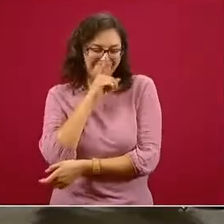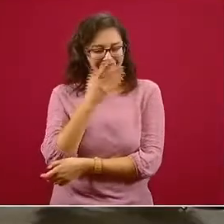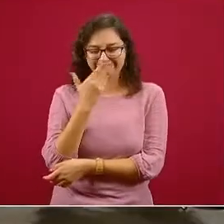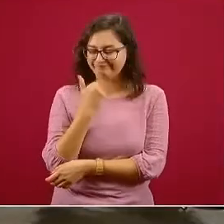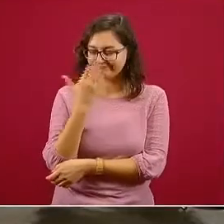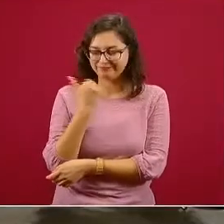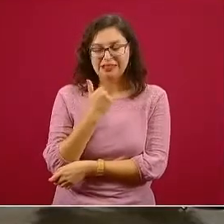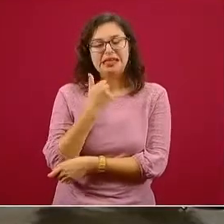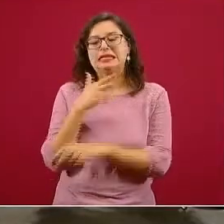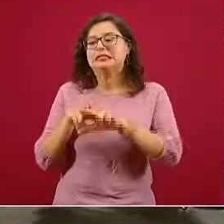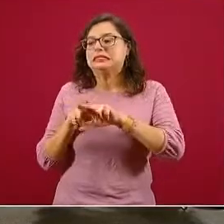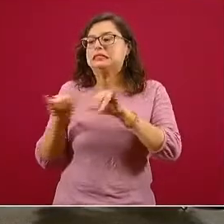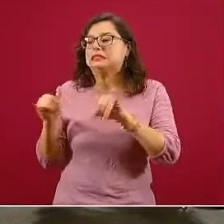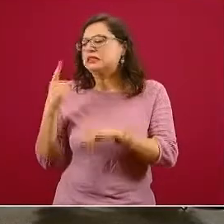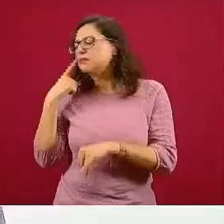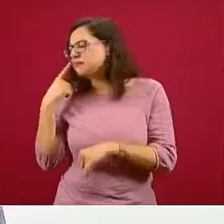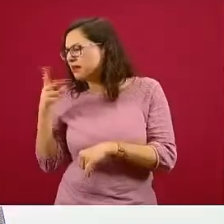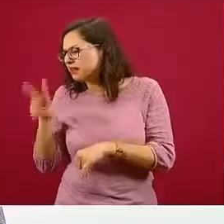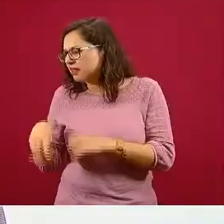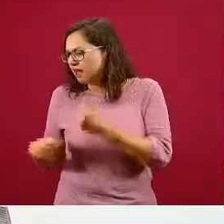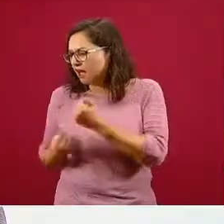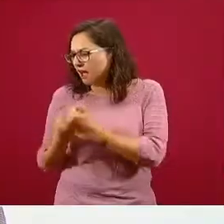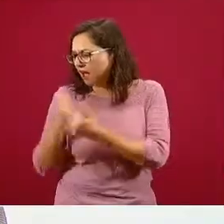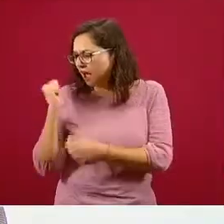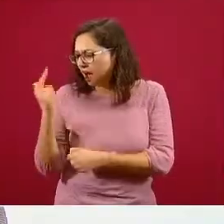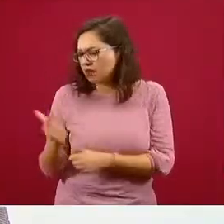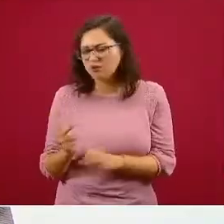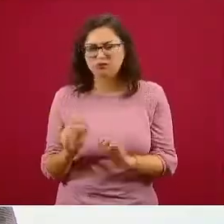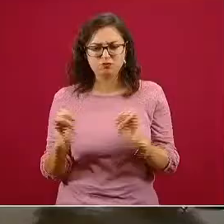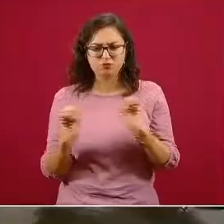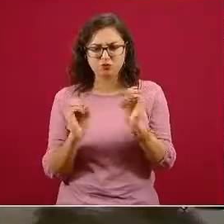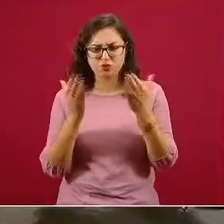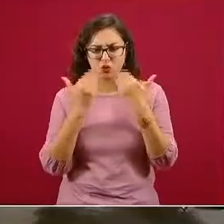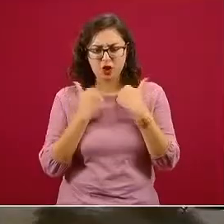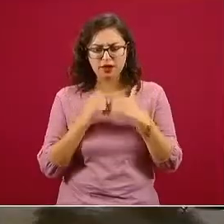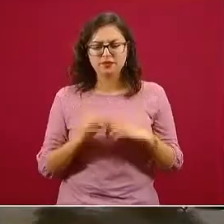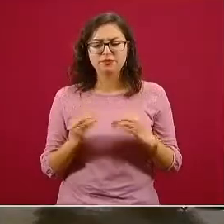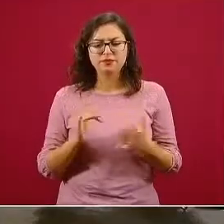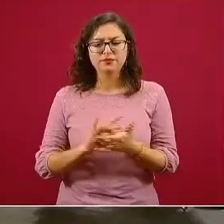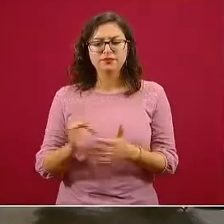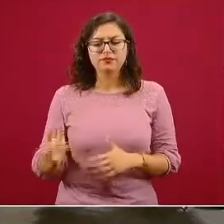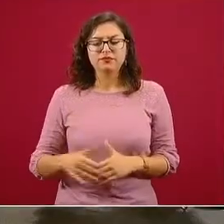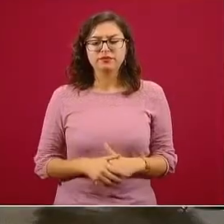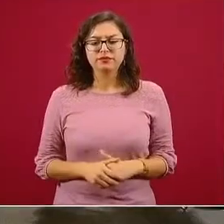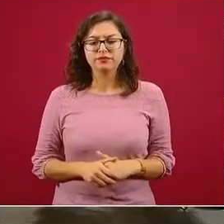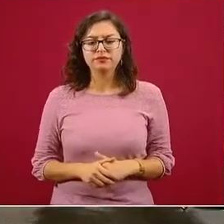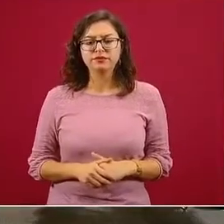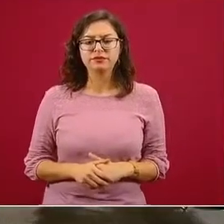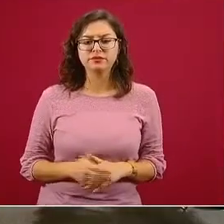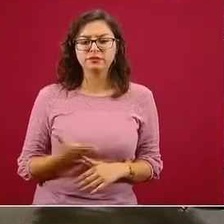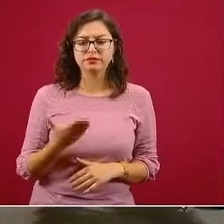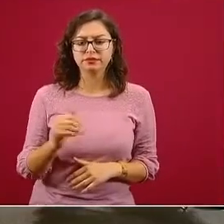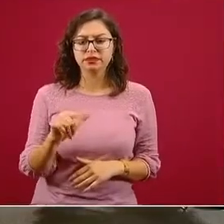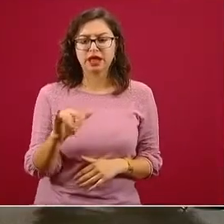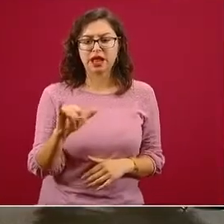ni tampoco evidencia científica que los respalde. Muchas gracias. Por favor, Alejandro Alemán.